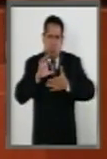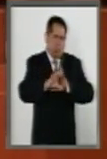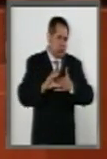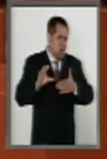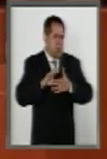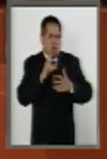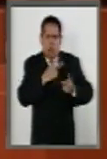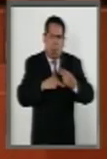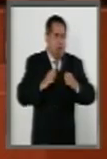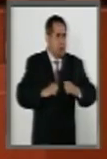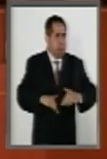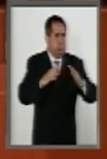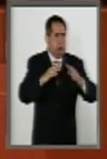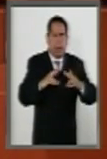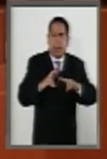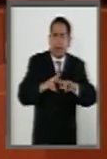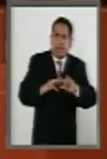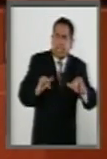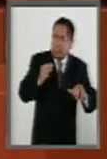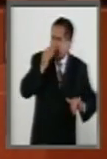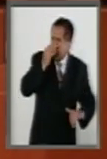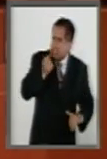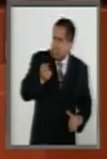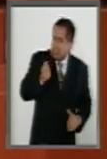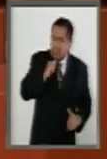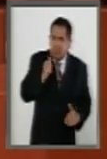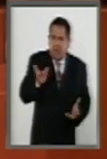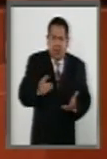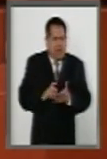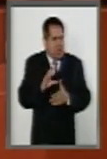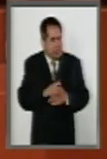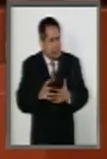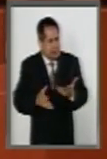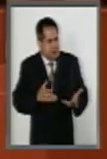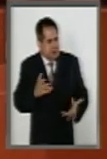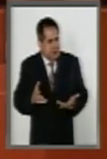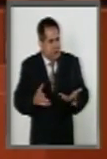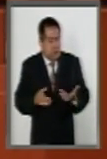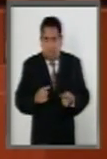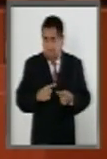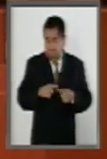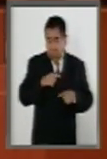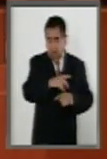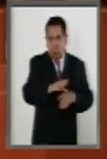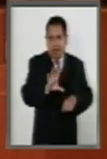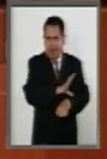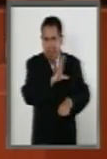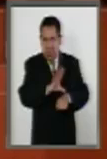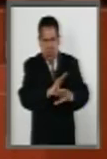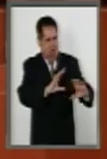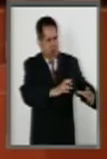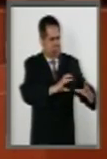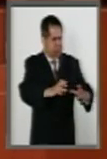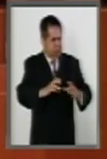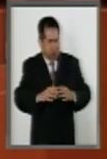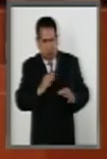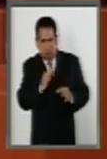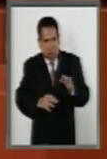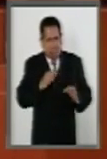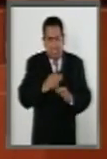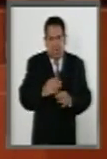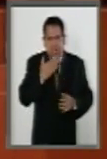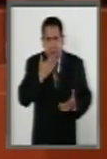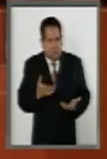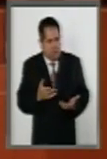ha llegado ni un chorrito. Los órganos reguladores coordinados en materia de energía no acaban